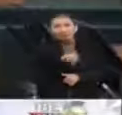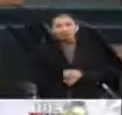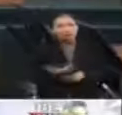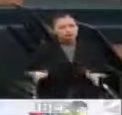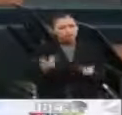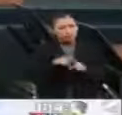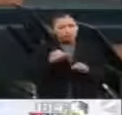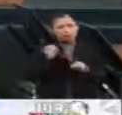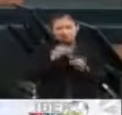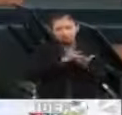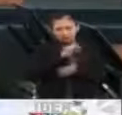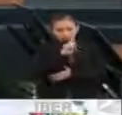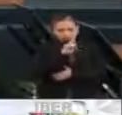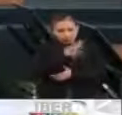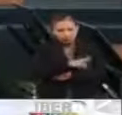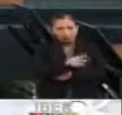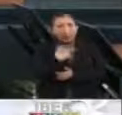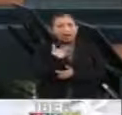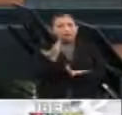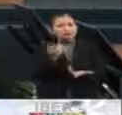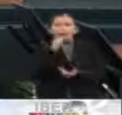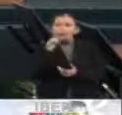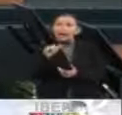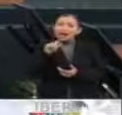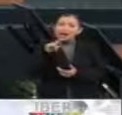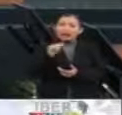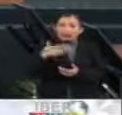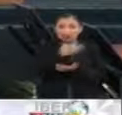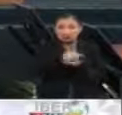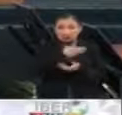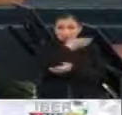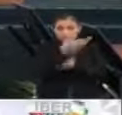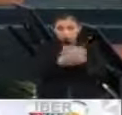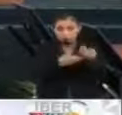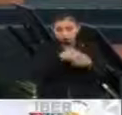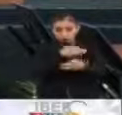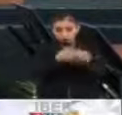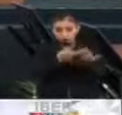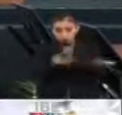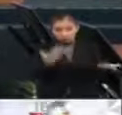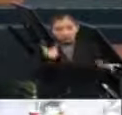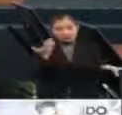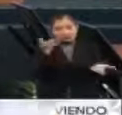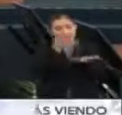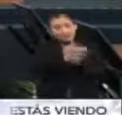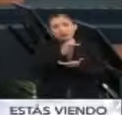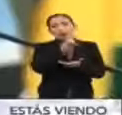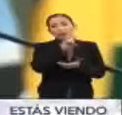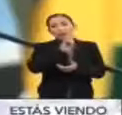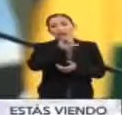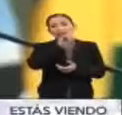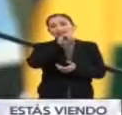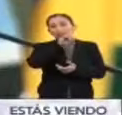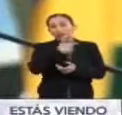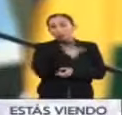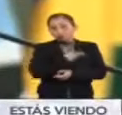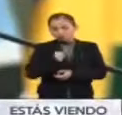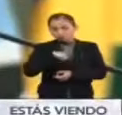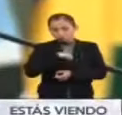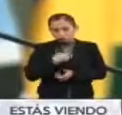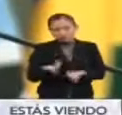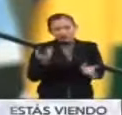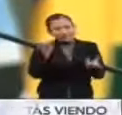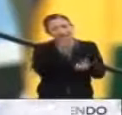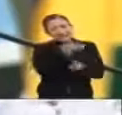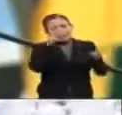Al contrario, Omar, muchas gracias. Saludos a Ann también y al auditorio, y muy contento de participar en Iberoamérica al Día. Gracias, el gusto es nuestro. Creo